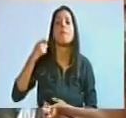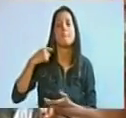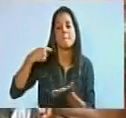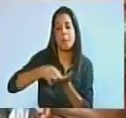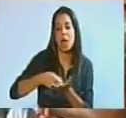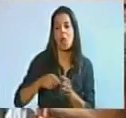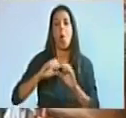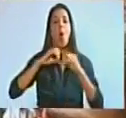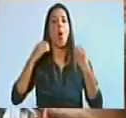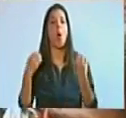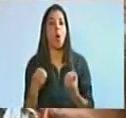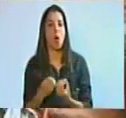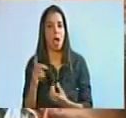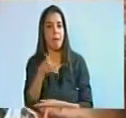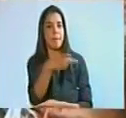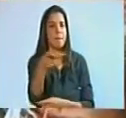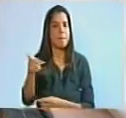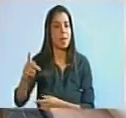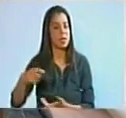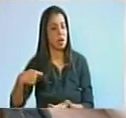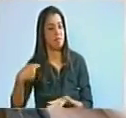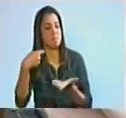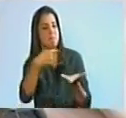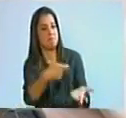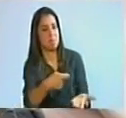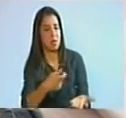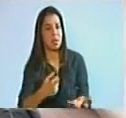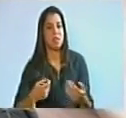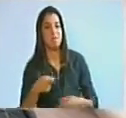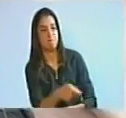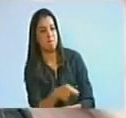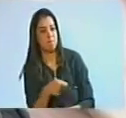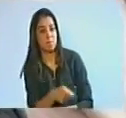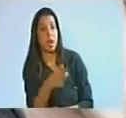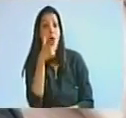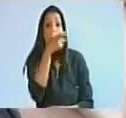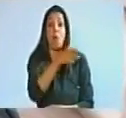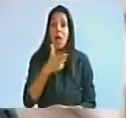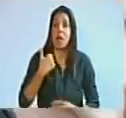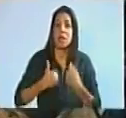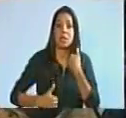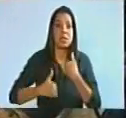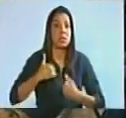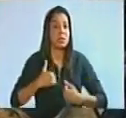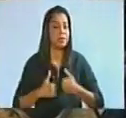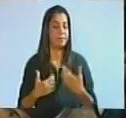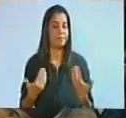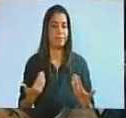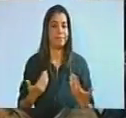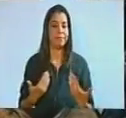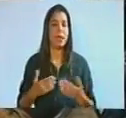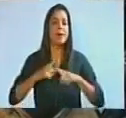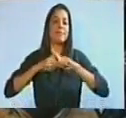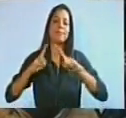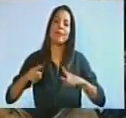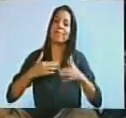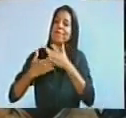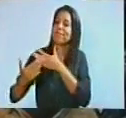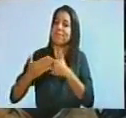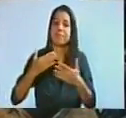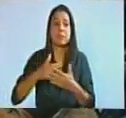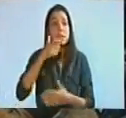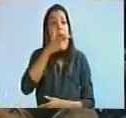Han tratado de desestabilizar la tranquilidad de nuestro pueblo. y sin embargo nuestro pueblo